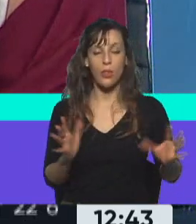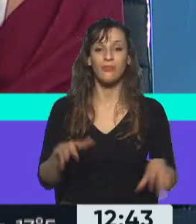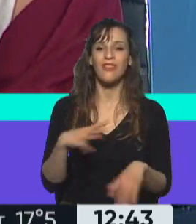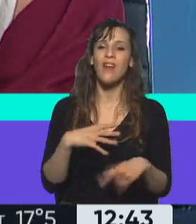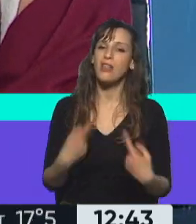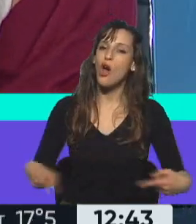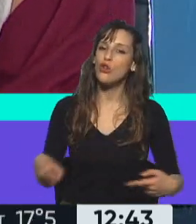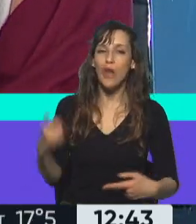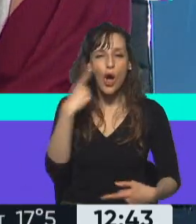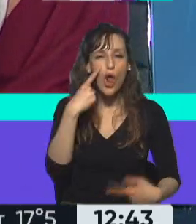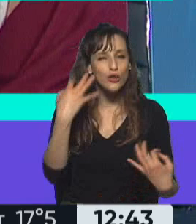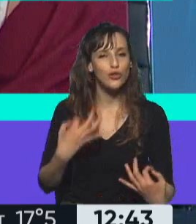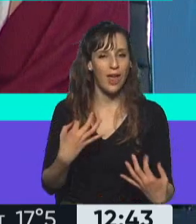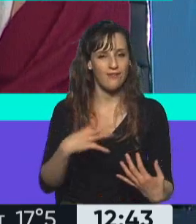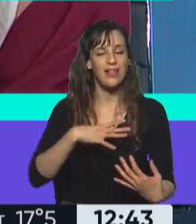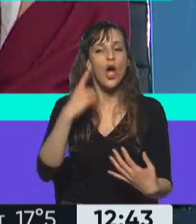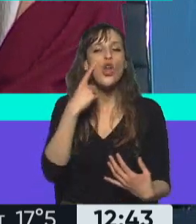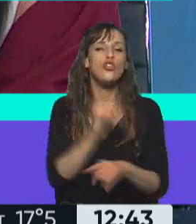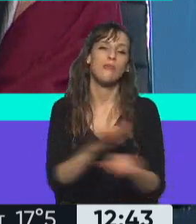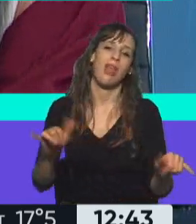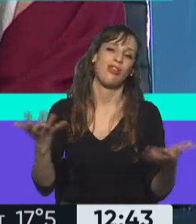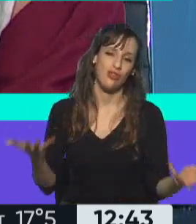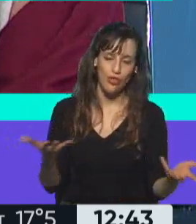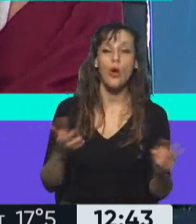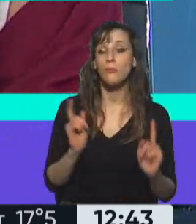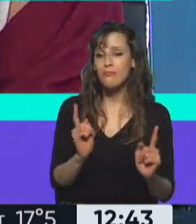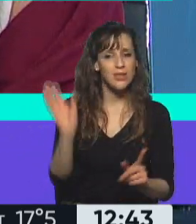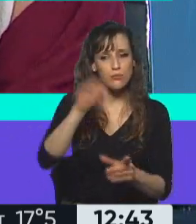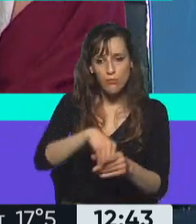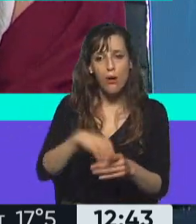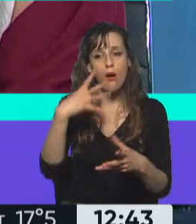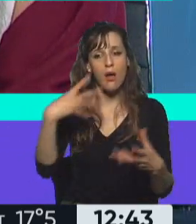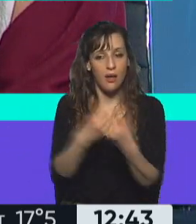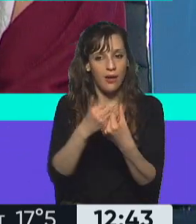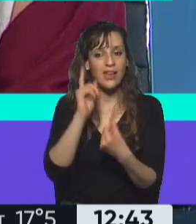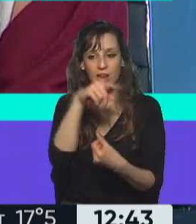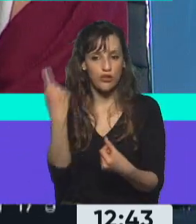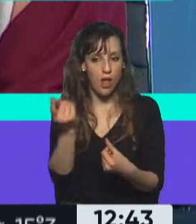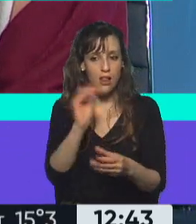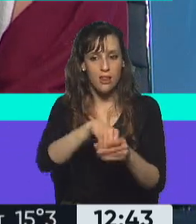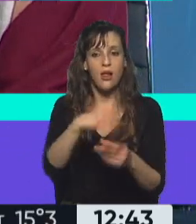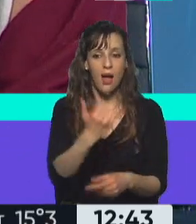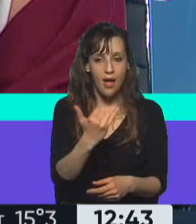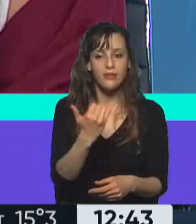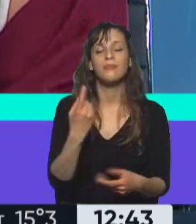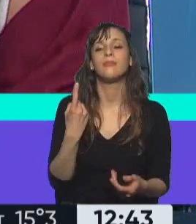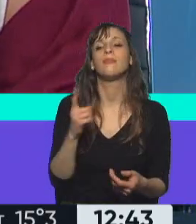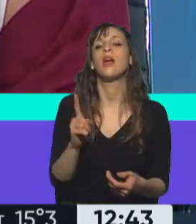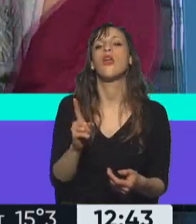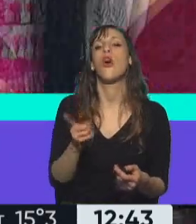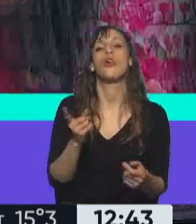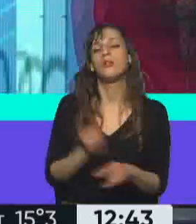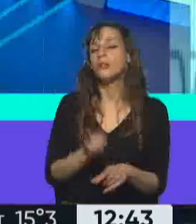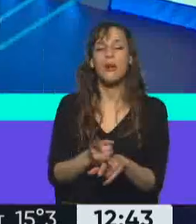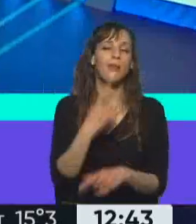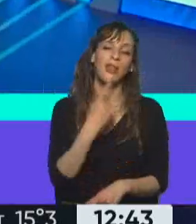los tenemos desde el año 94 en la Constitución, en los tratados internacionales, y tenemos que seguir trabajando. Pero ¿sabes qué? Como decimos siempre,